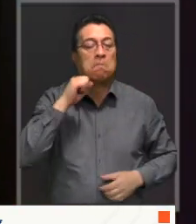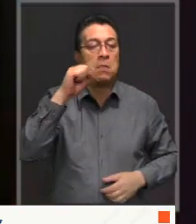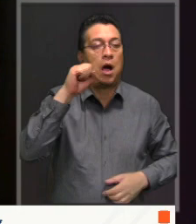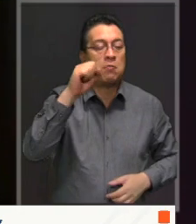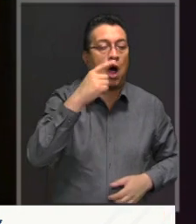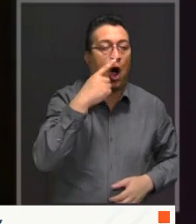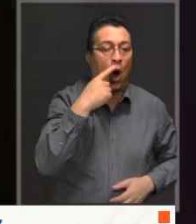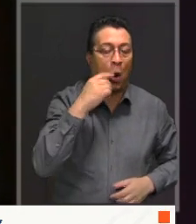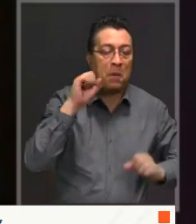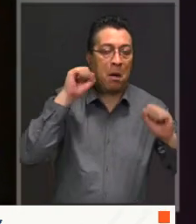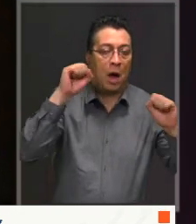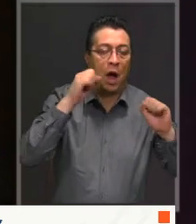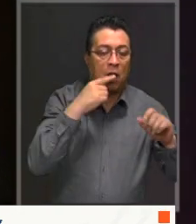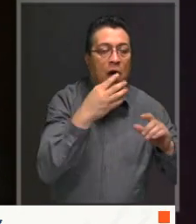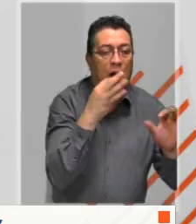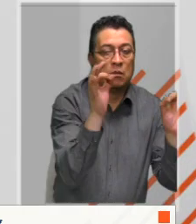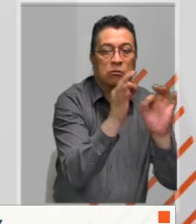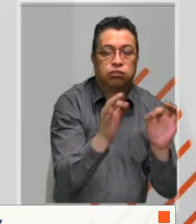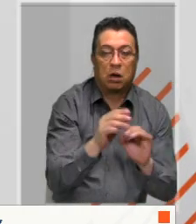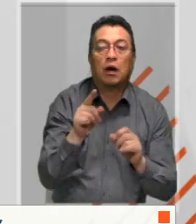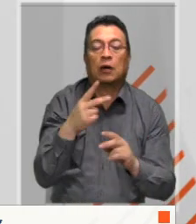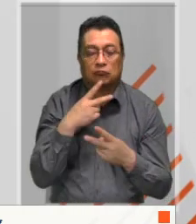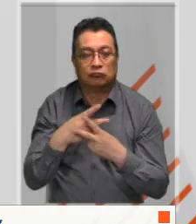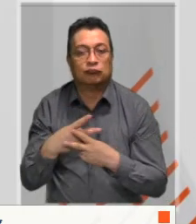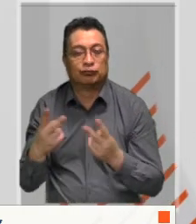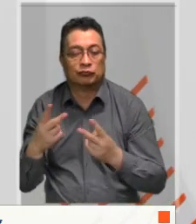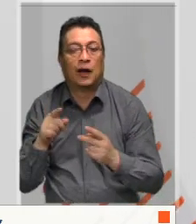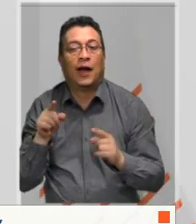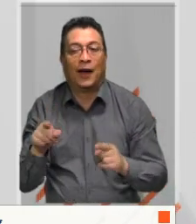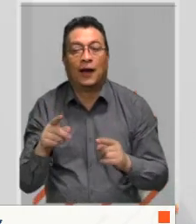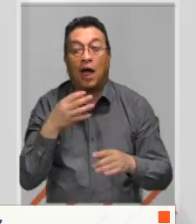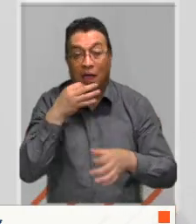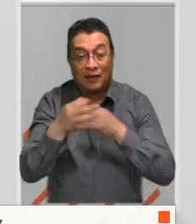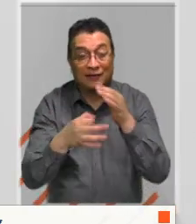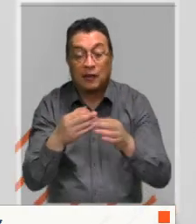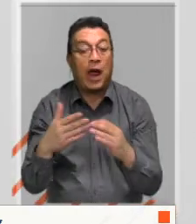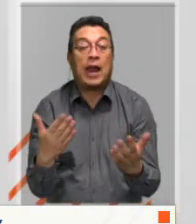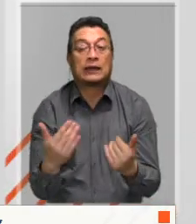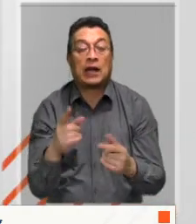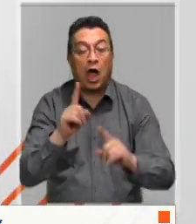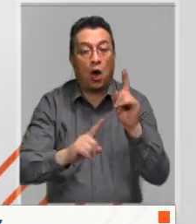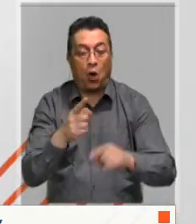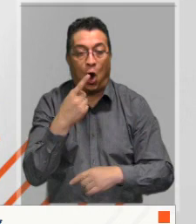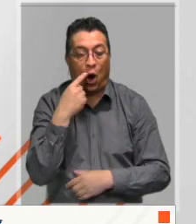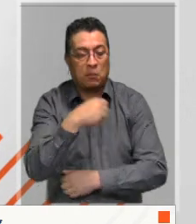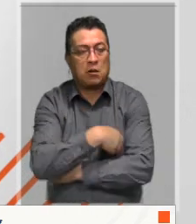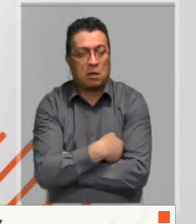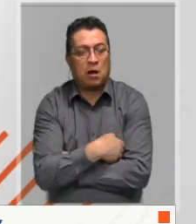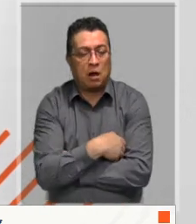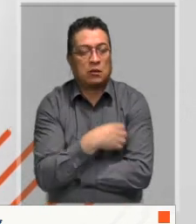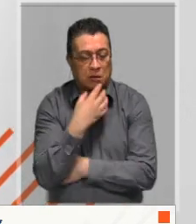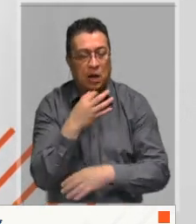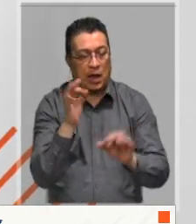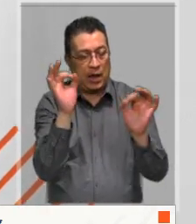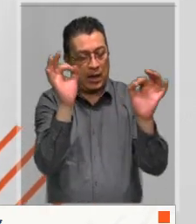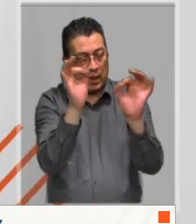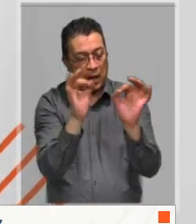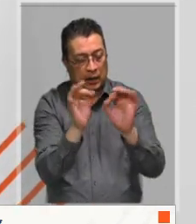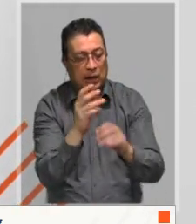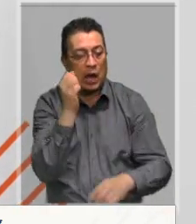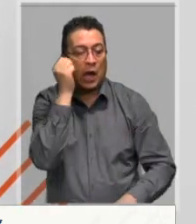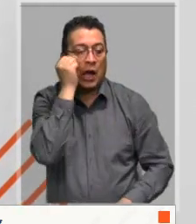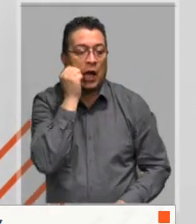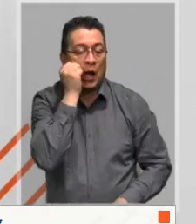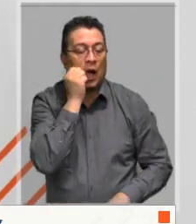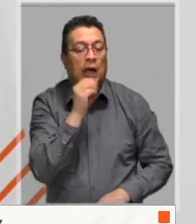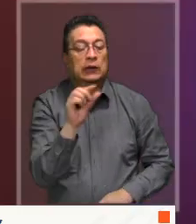acuñado en 1961 por la escritora Rebeca solnet y se refiere a la necesidad de algunos hombres de explicarle de manera paternalista